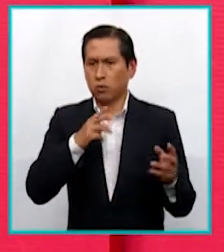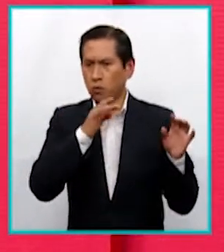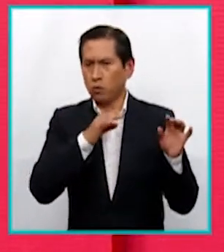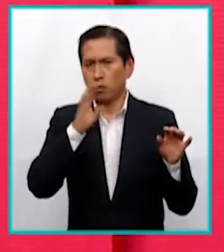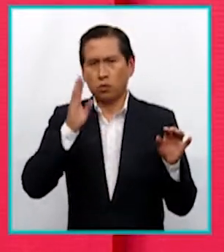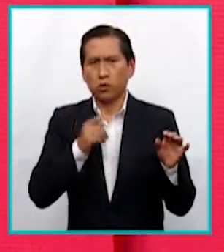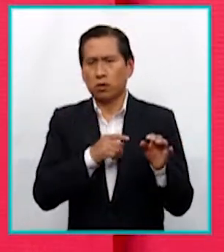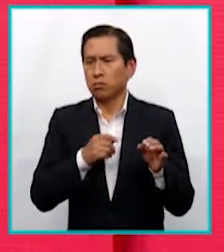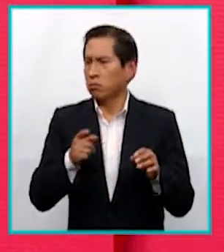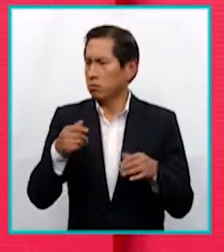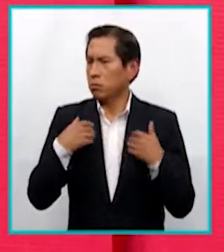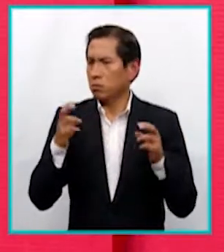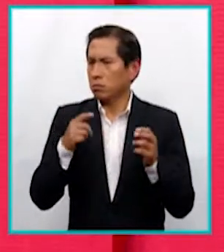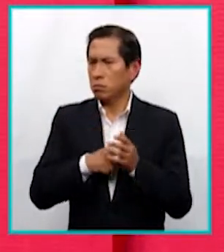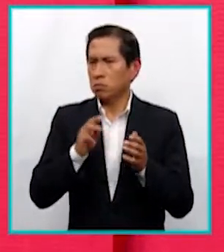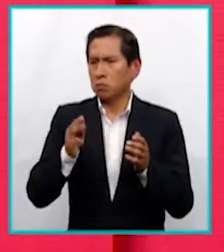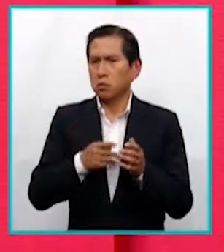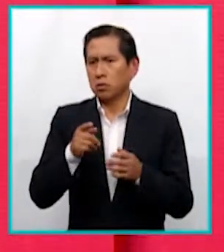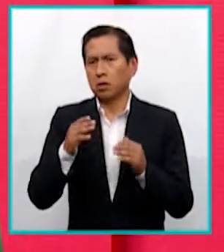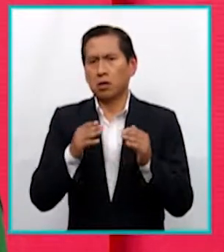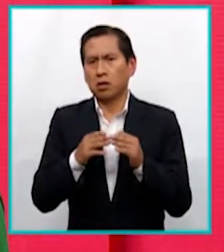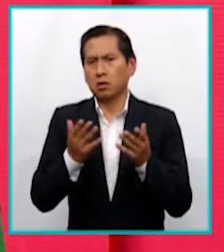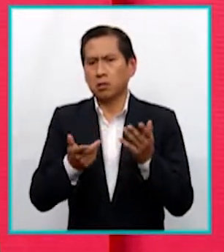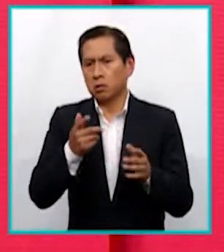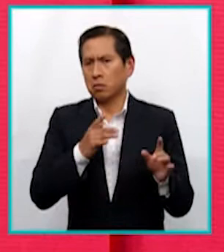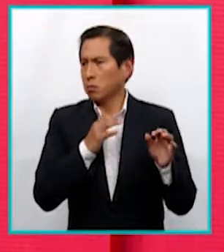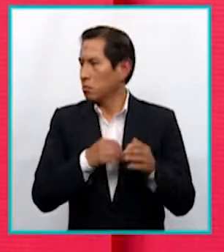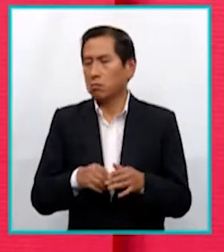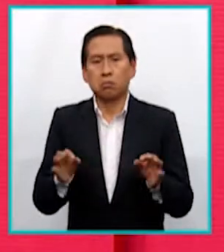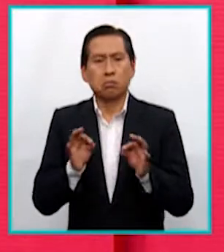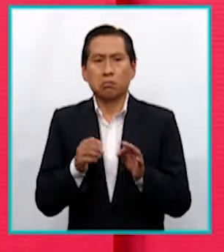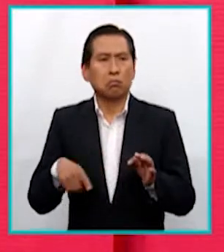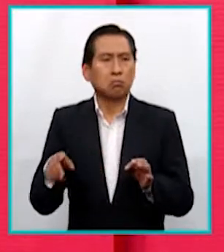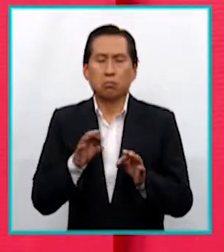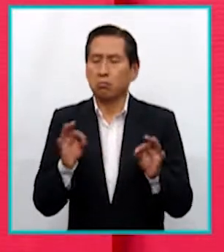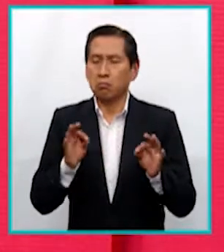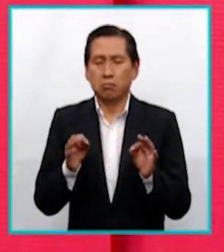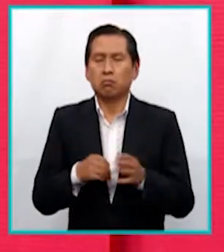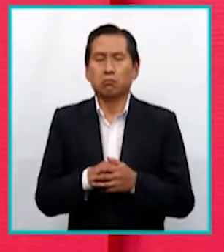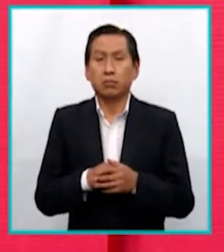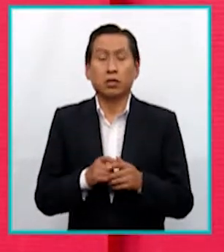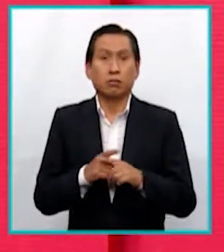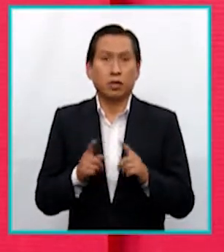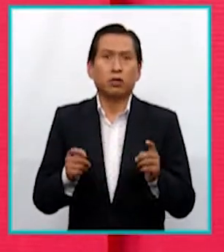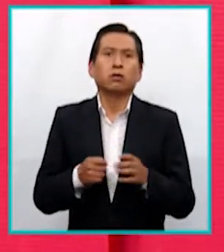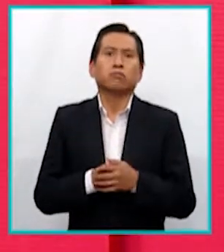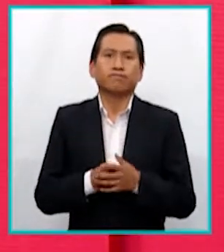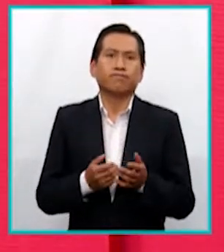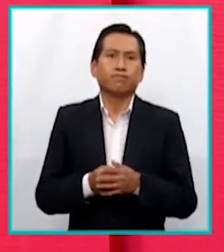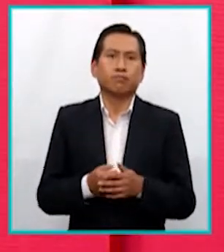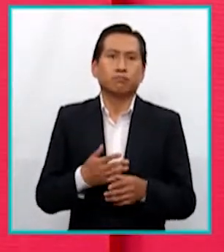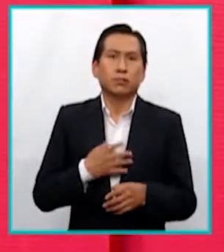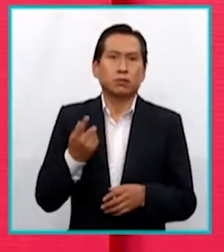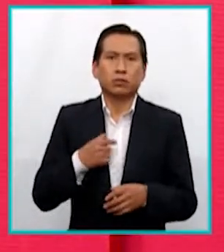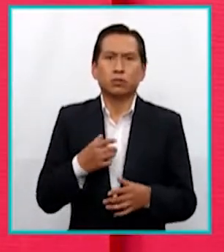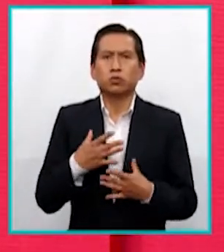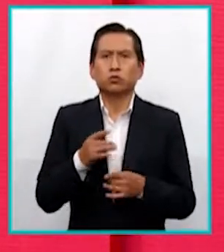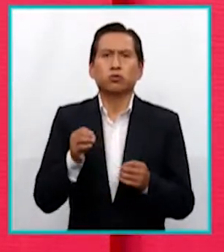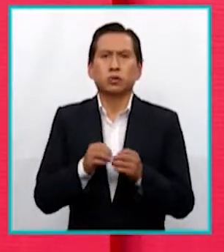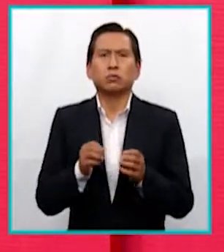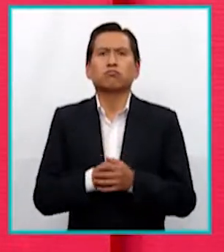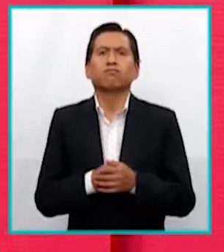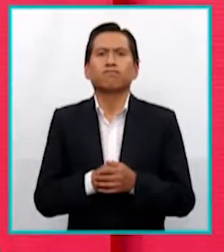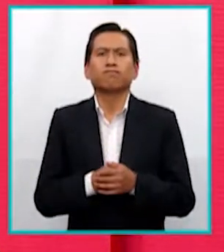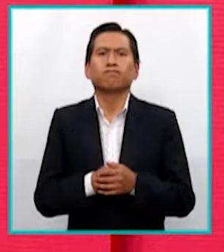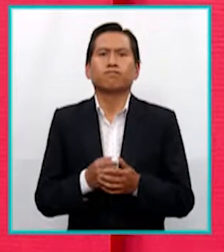había nadie en relación con la música, nadie relacionado con la flauta? Nadie. ¿Ya? Pero a mí siempre me gustó, digamos,